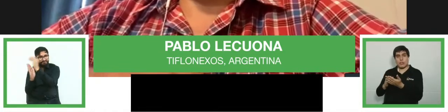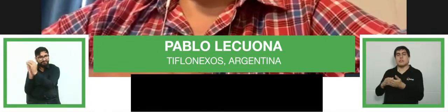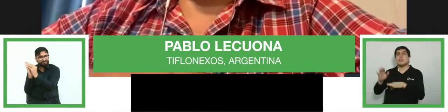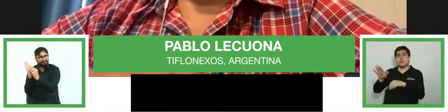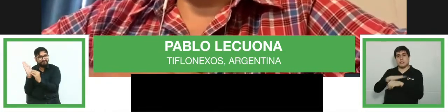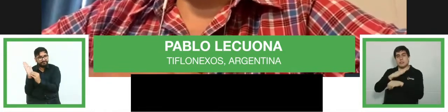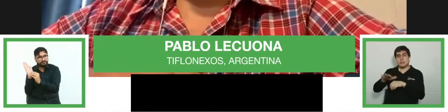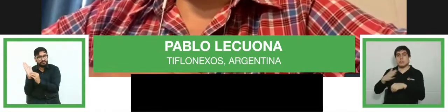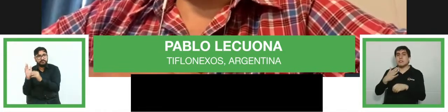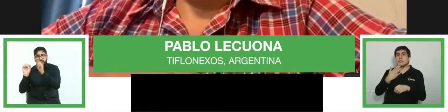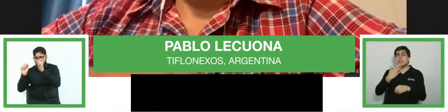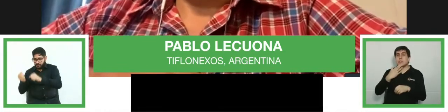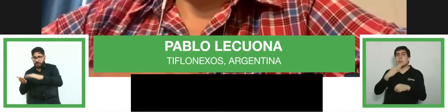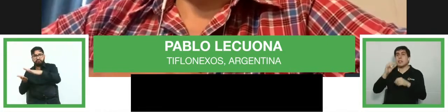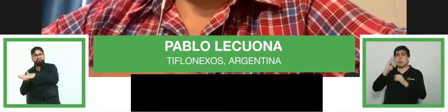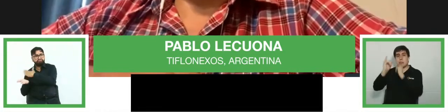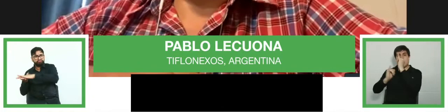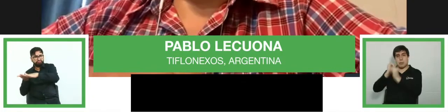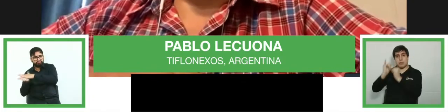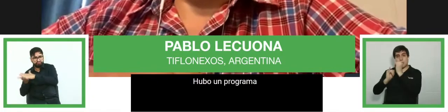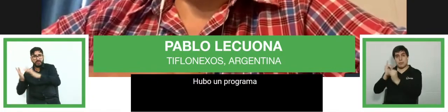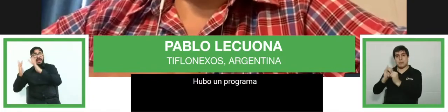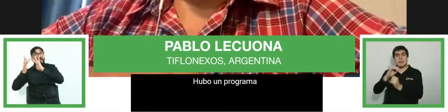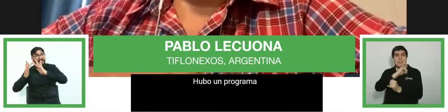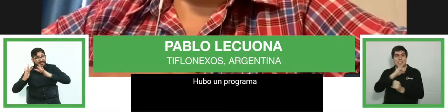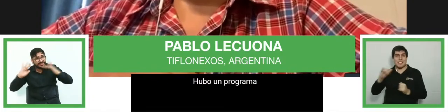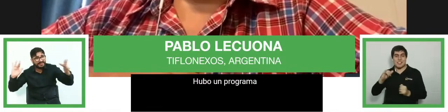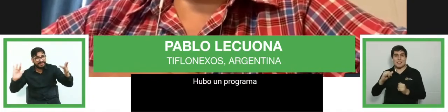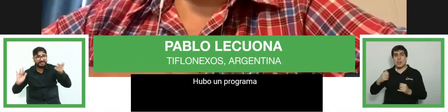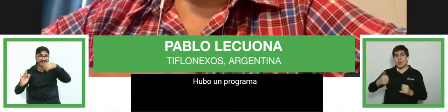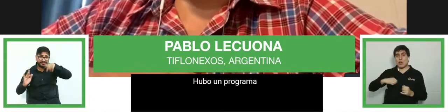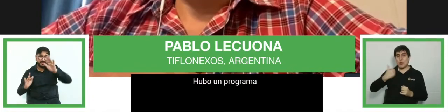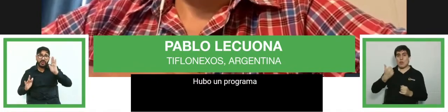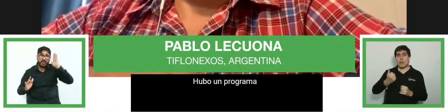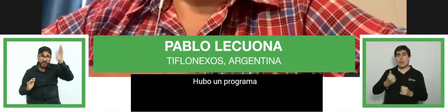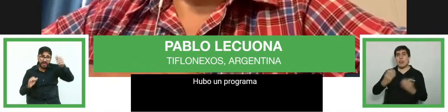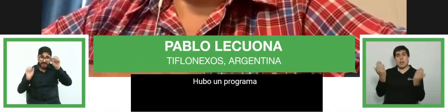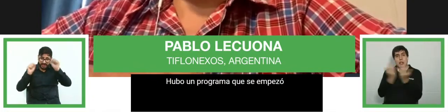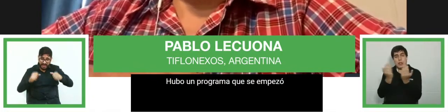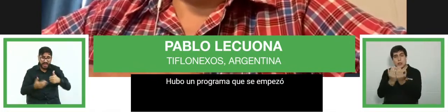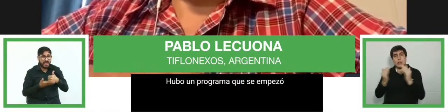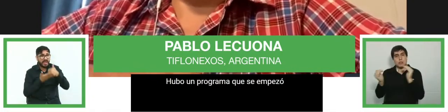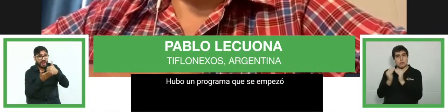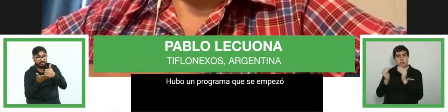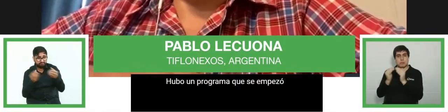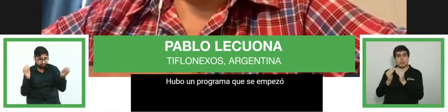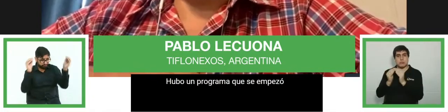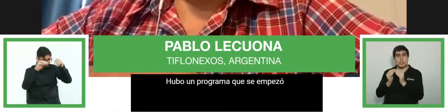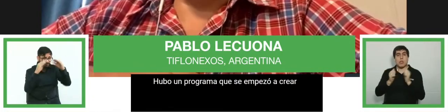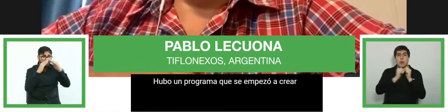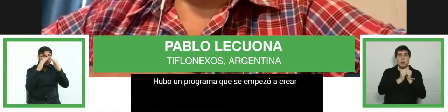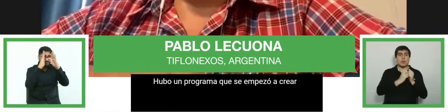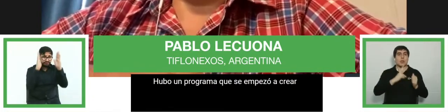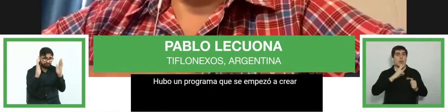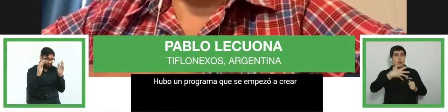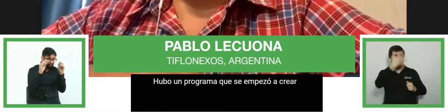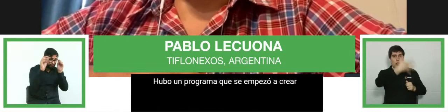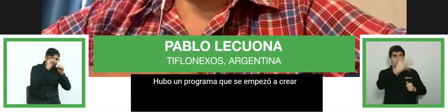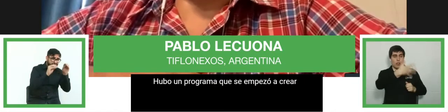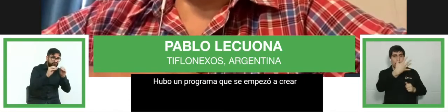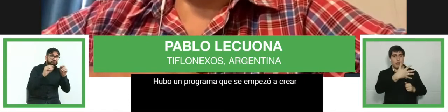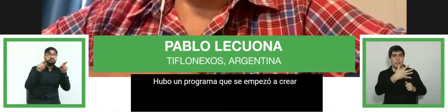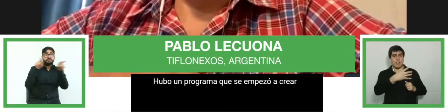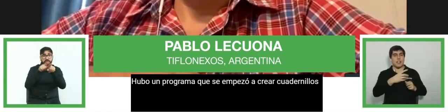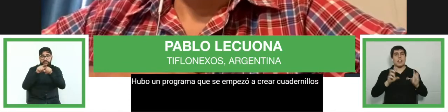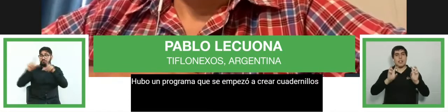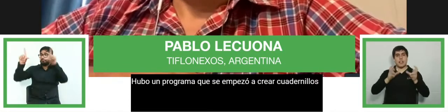tanto digital como en papel, para que los chicos puedan seguir estudiando en sus casas, complementados con programas de televisión y con programas